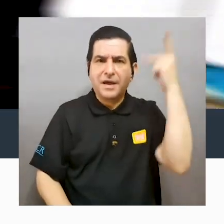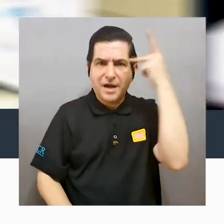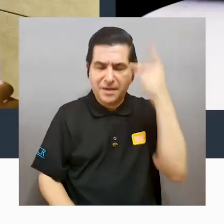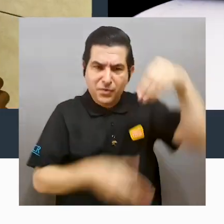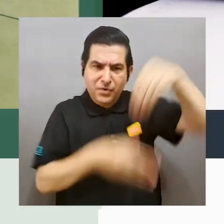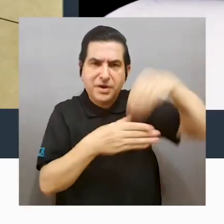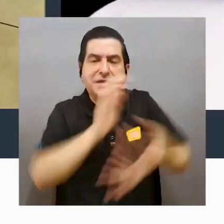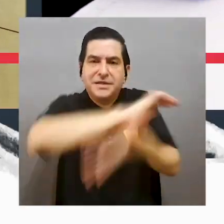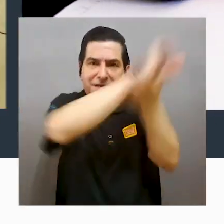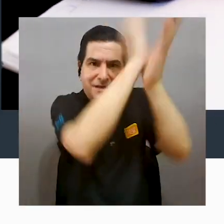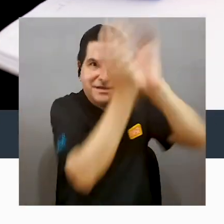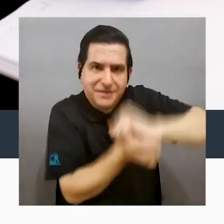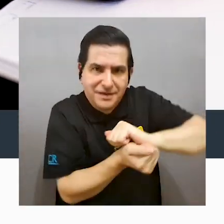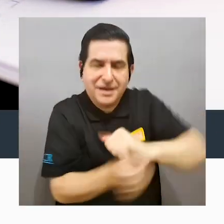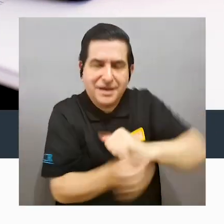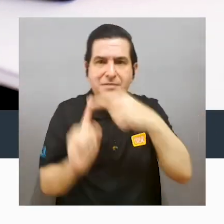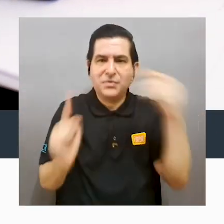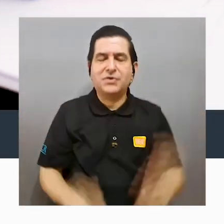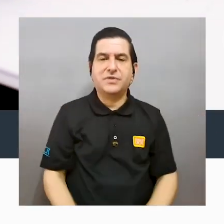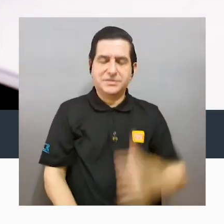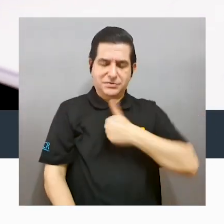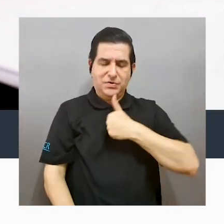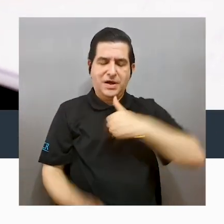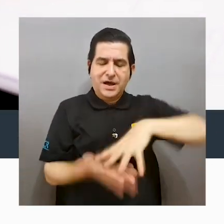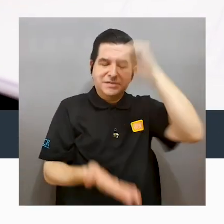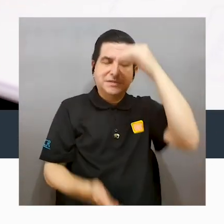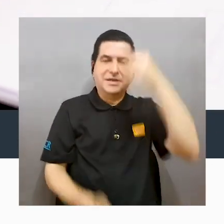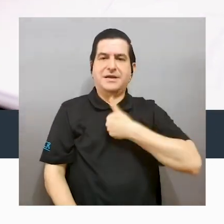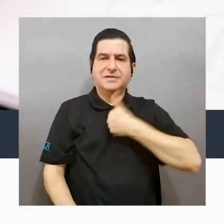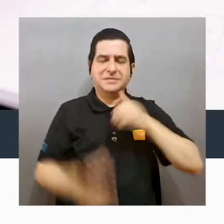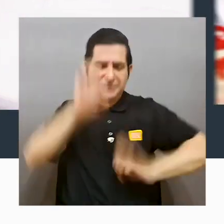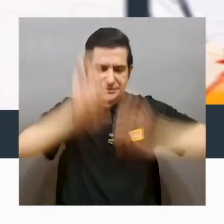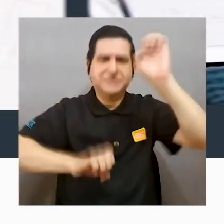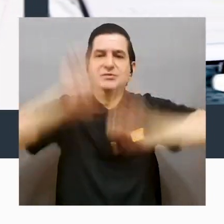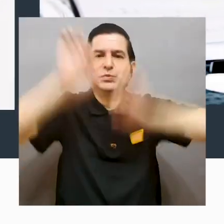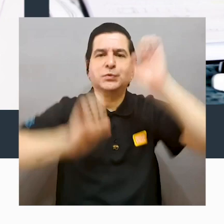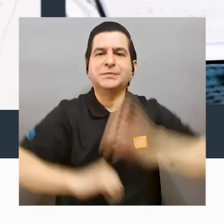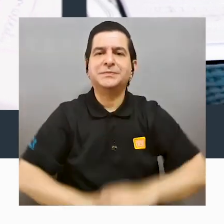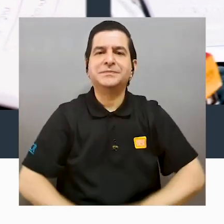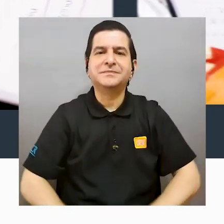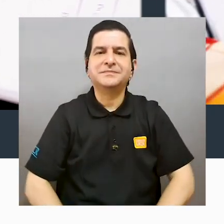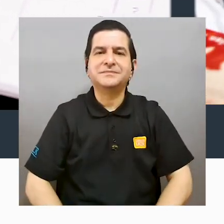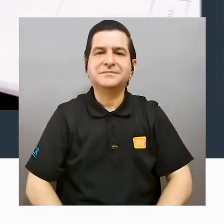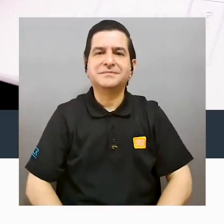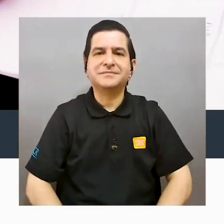las políticas contenidas en la reforma desde el autoaprendizaje y la autoevaluación.